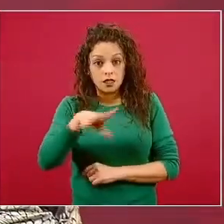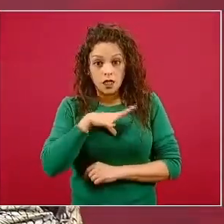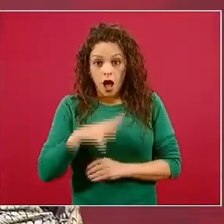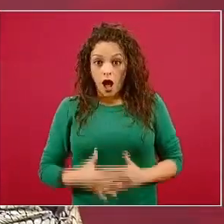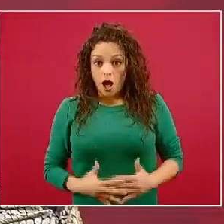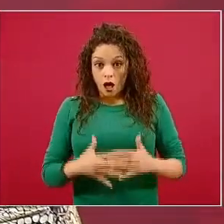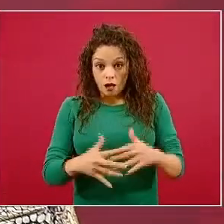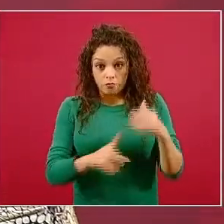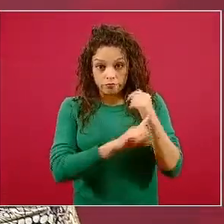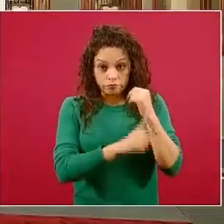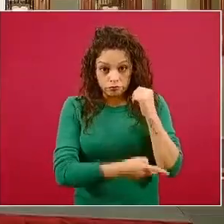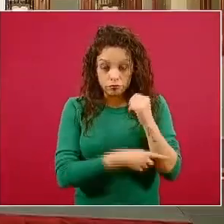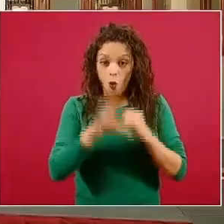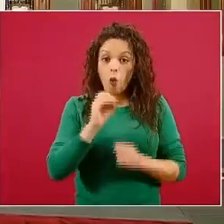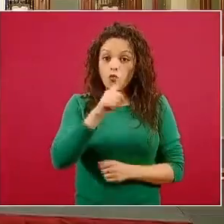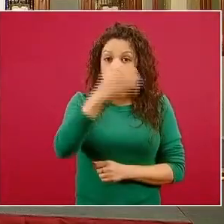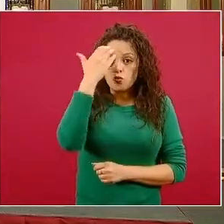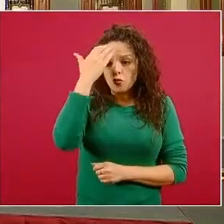esté embarazada,